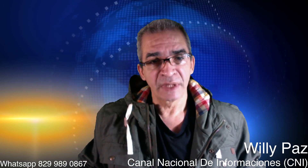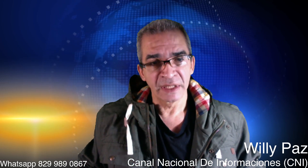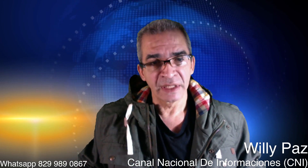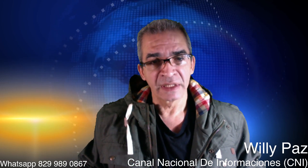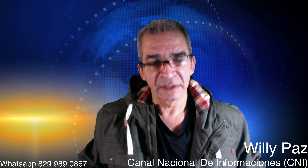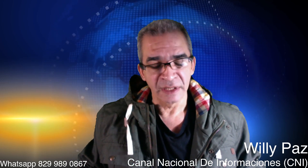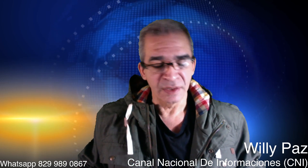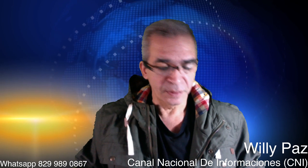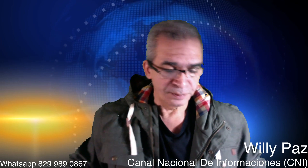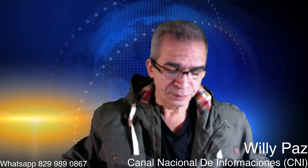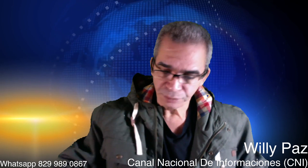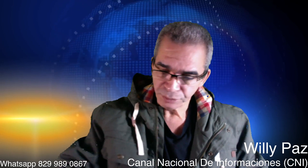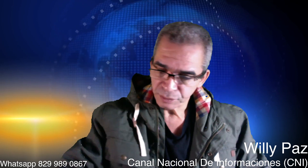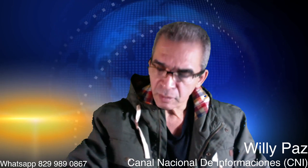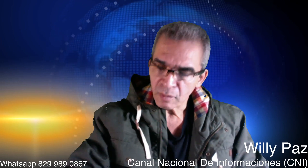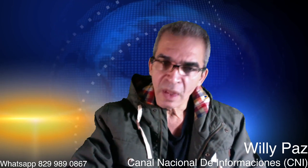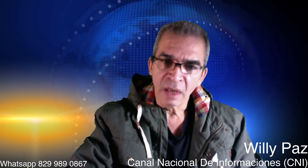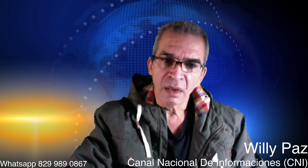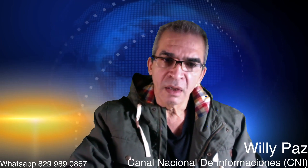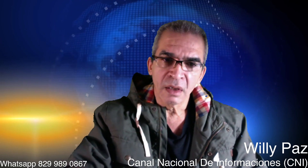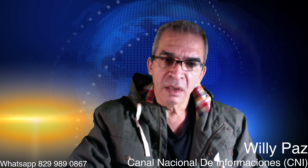a Pellegrín Castillo.